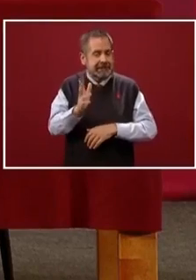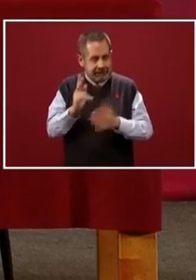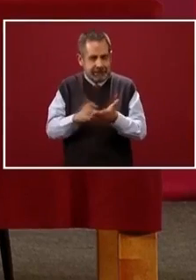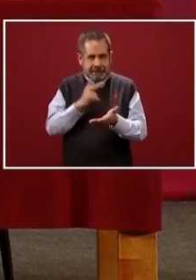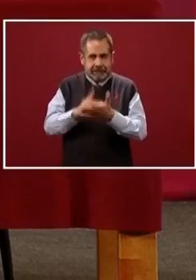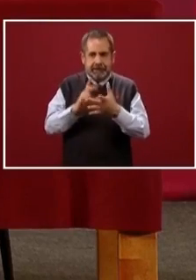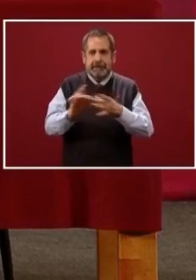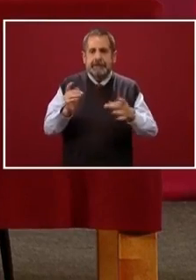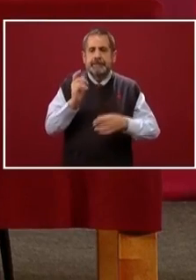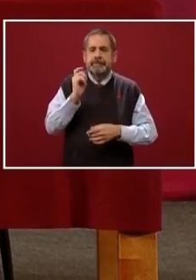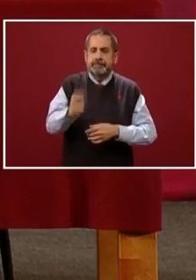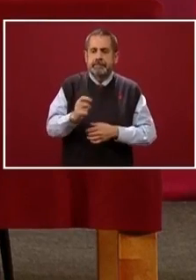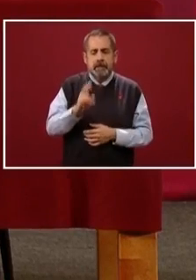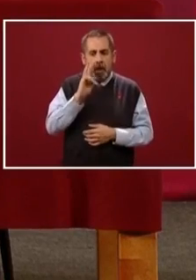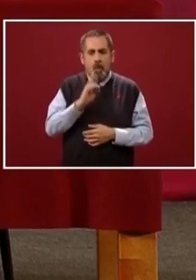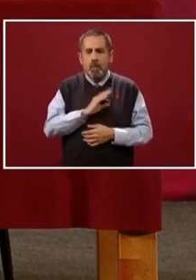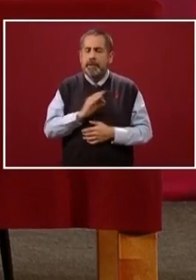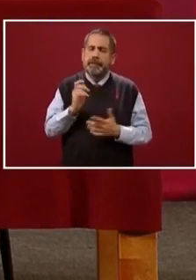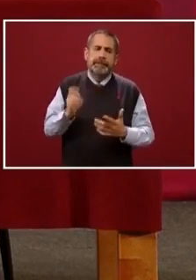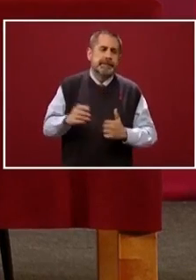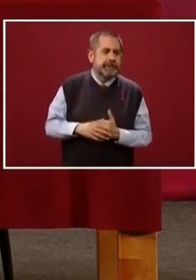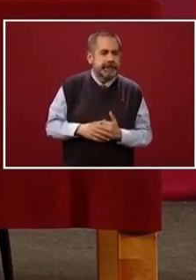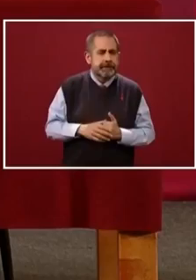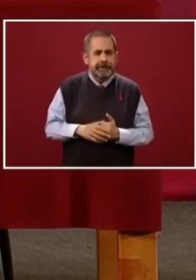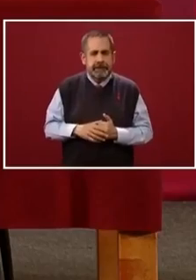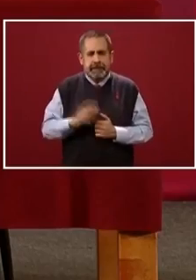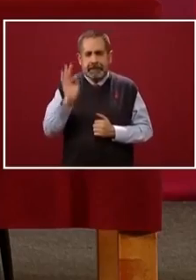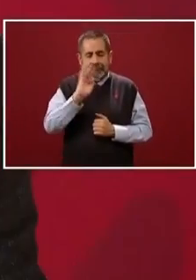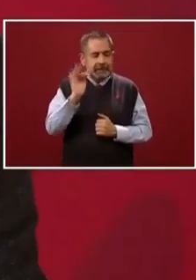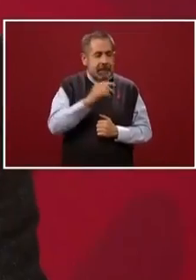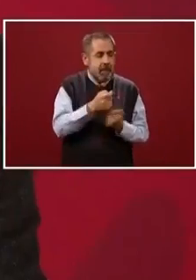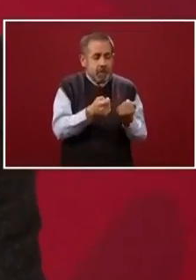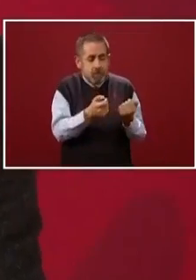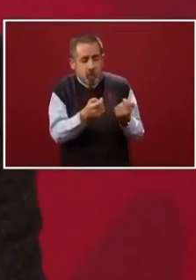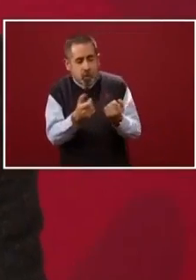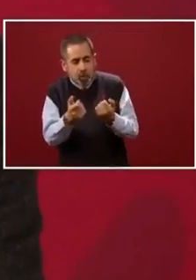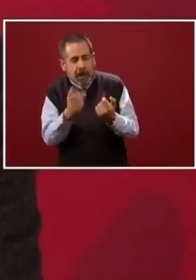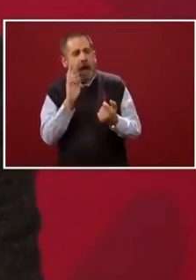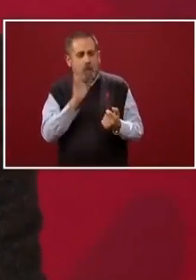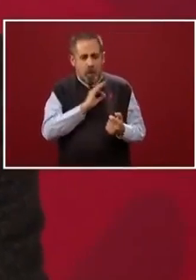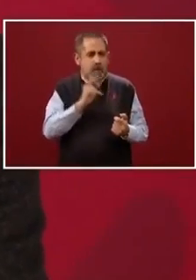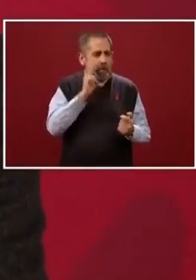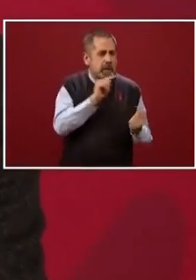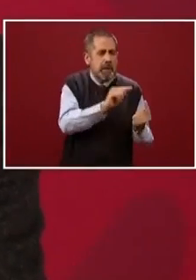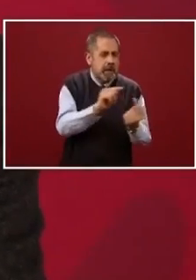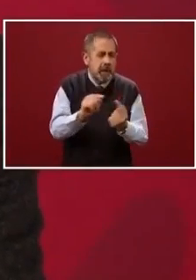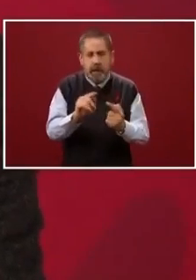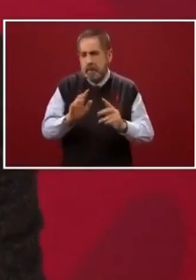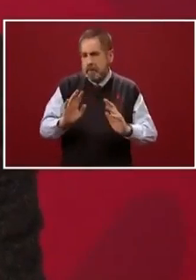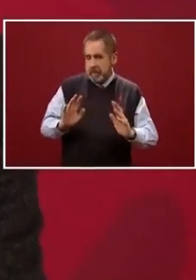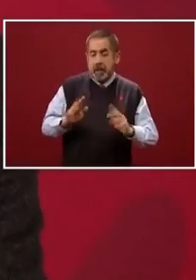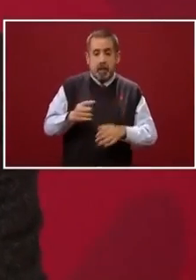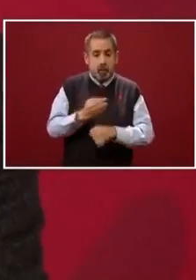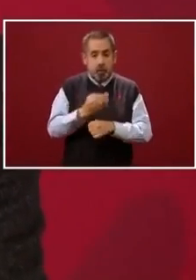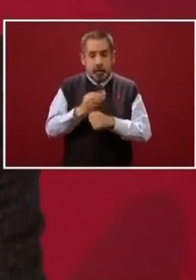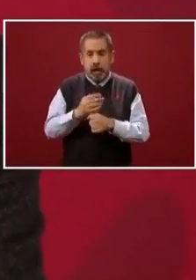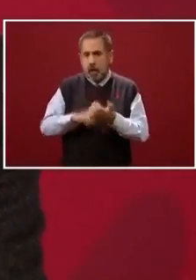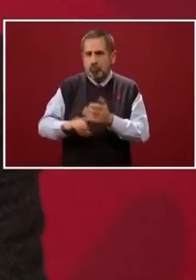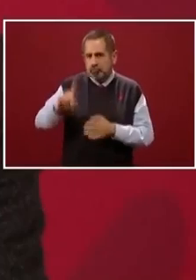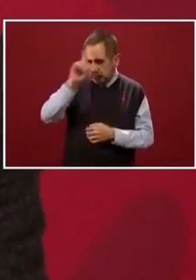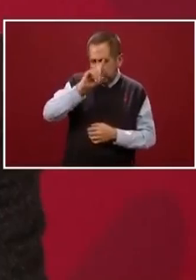ocasiones, tiene la posibilidad de aplicarse cuando hay pocos casos. Por eso, esta medida se